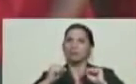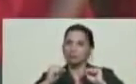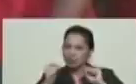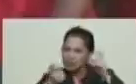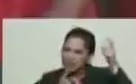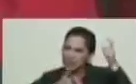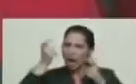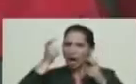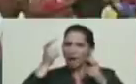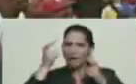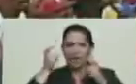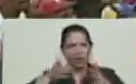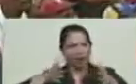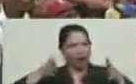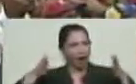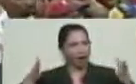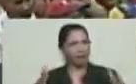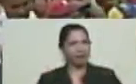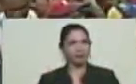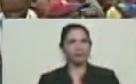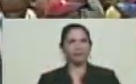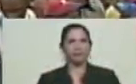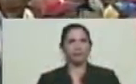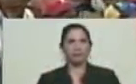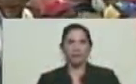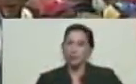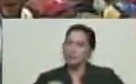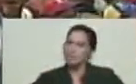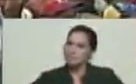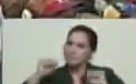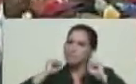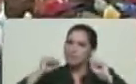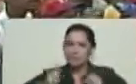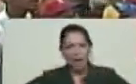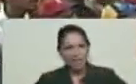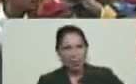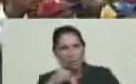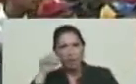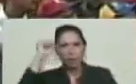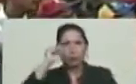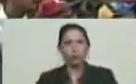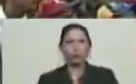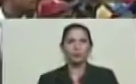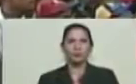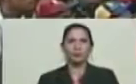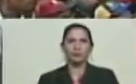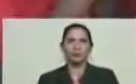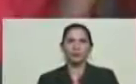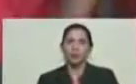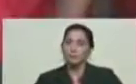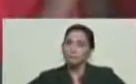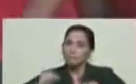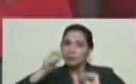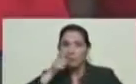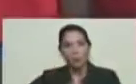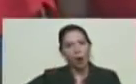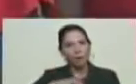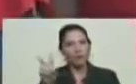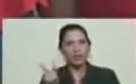Hugo Chávez! ¡Que viva su hijo, el presidente obrero Nicolás Maduro! ¡Que viva el pueblo de